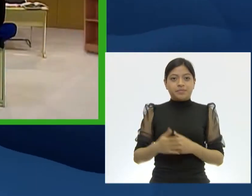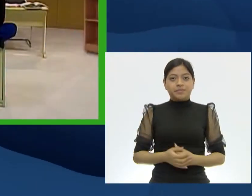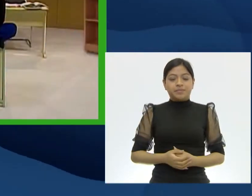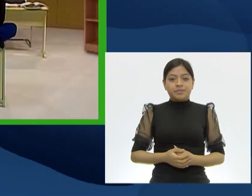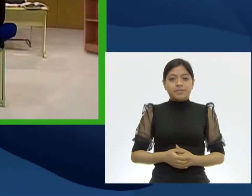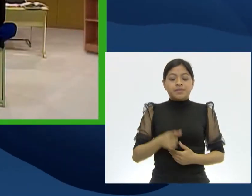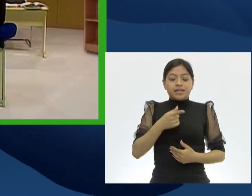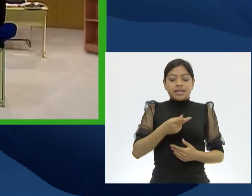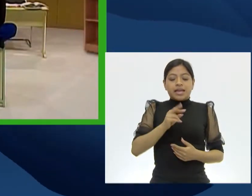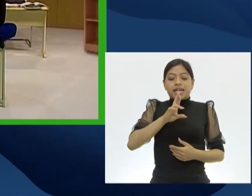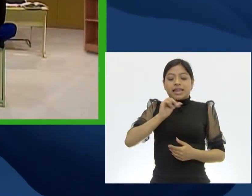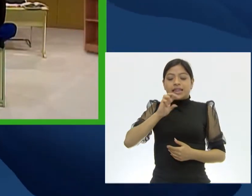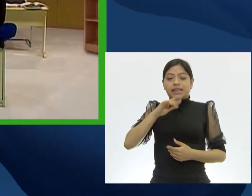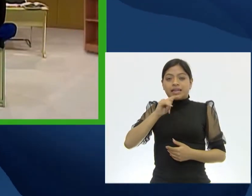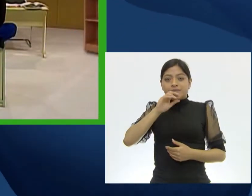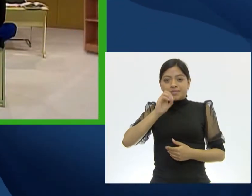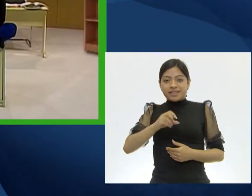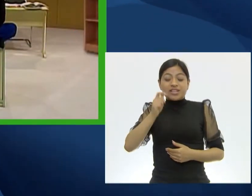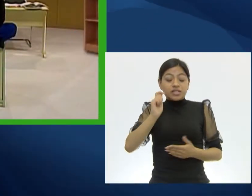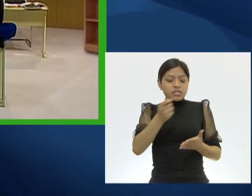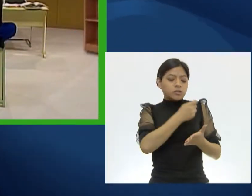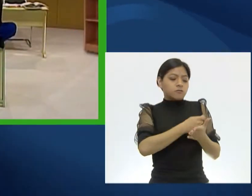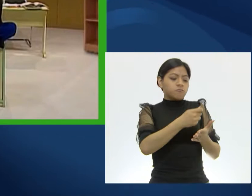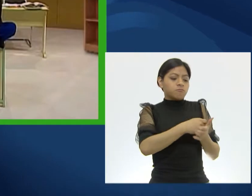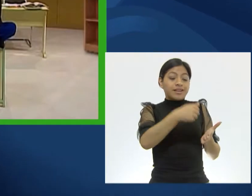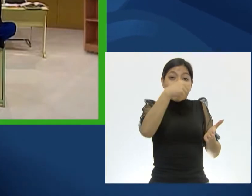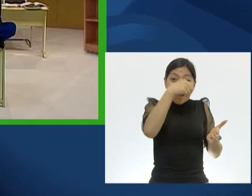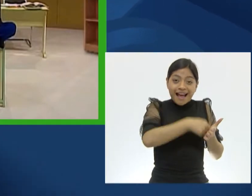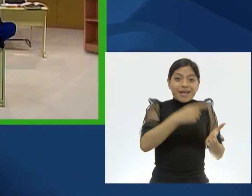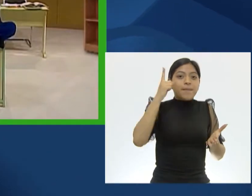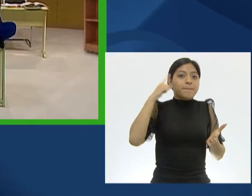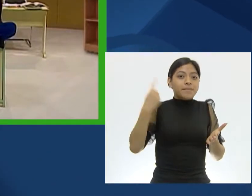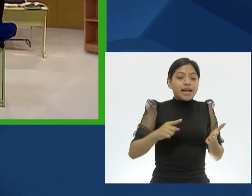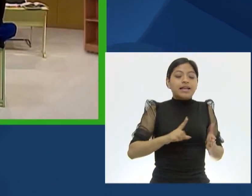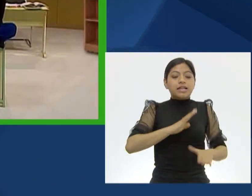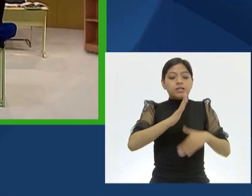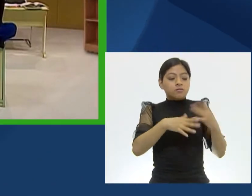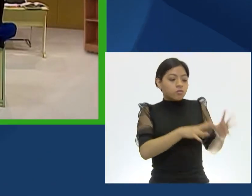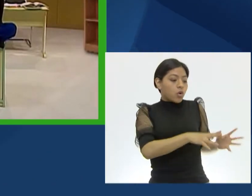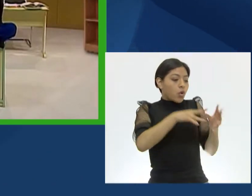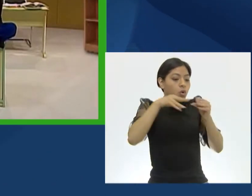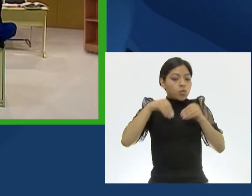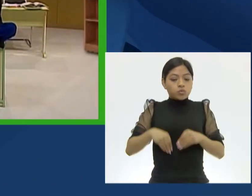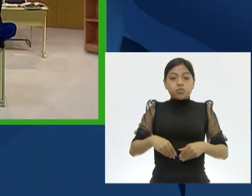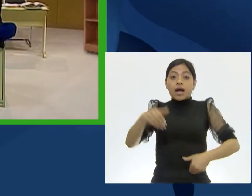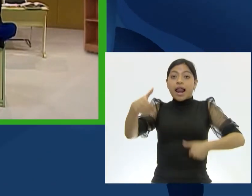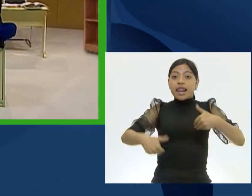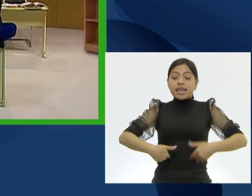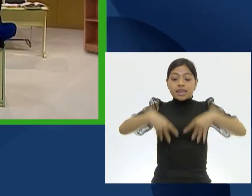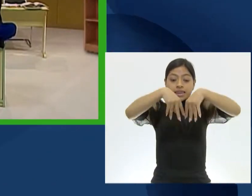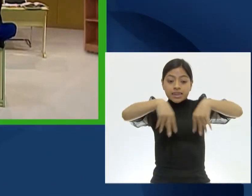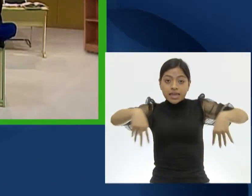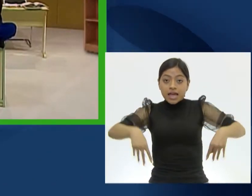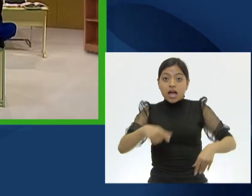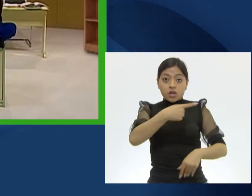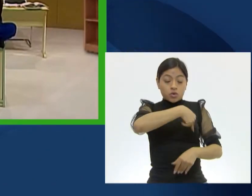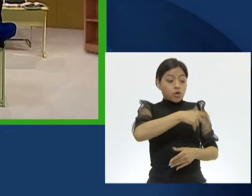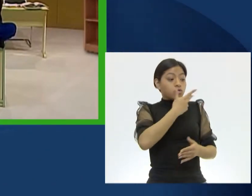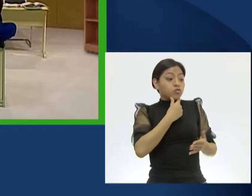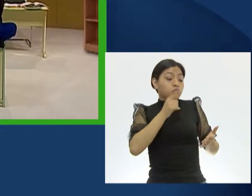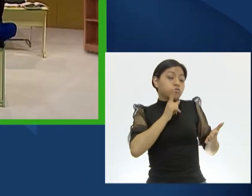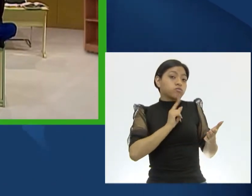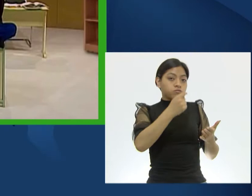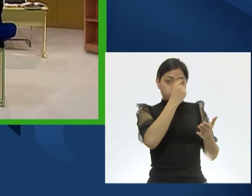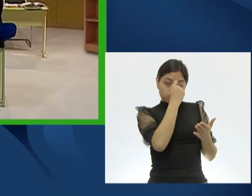género dramático se compone de textos que se han escrito para ser representados. Los autores de teatro escriben sus obras a partir de